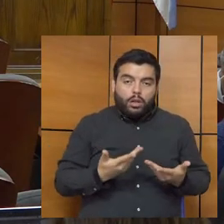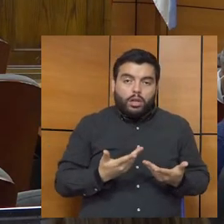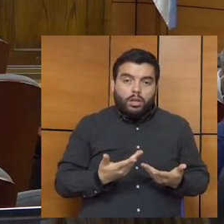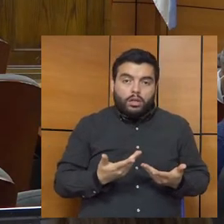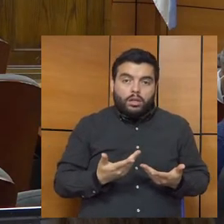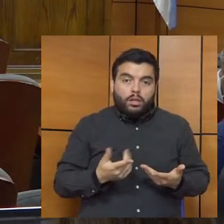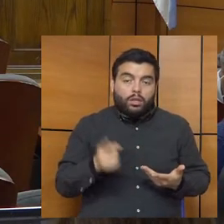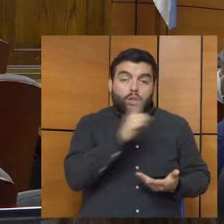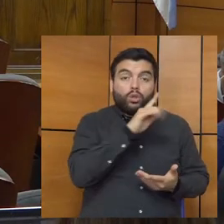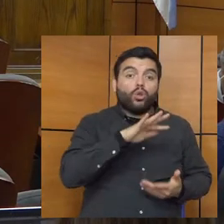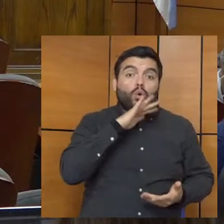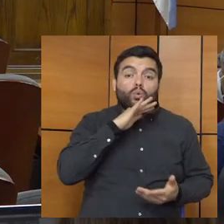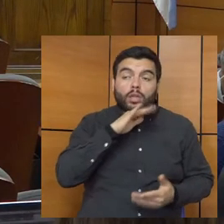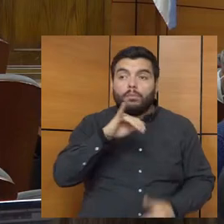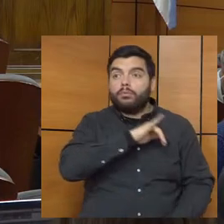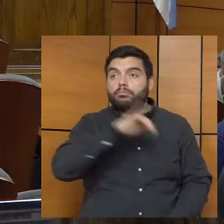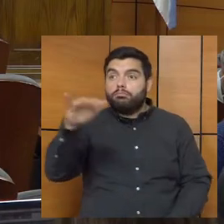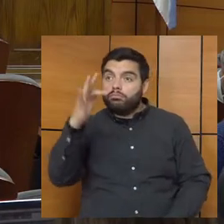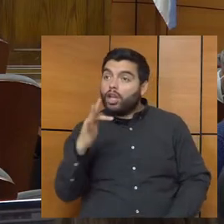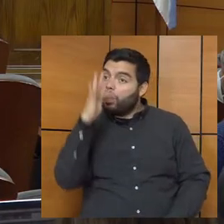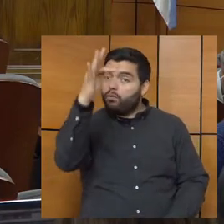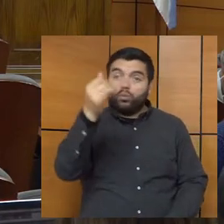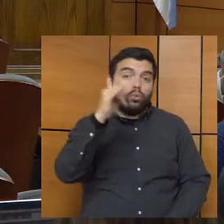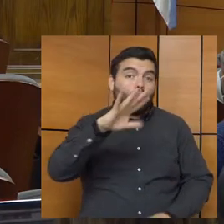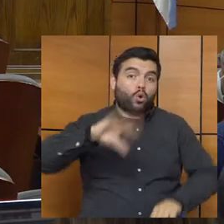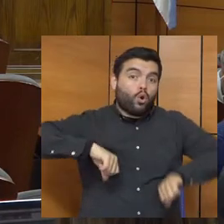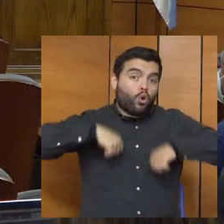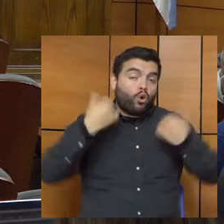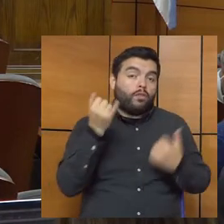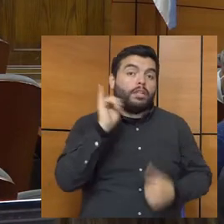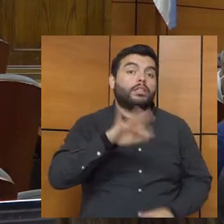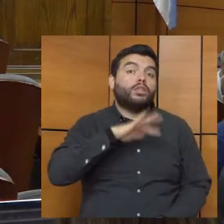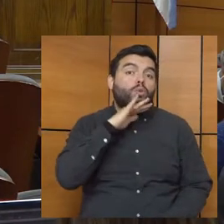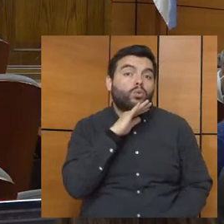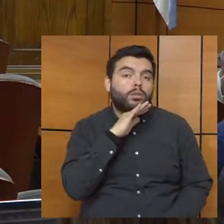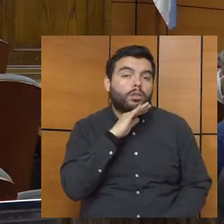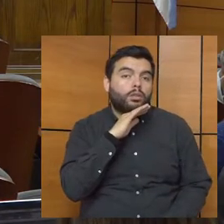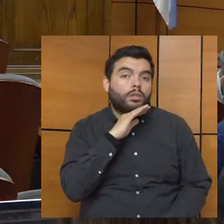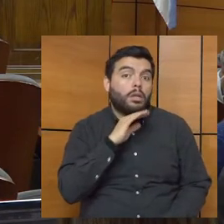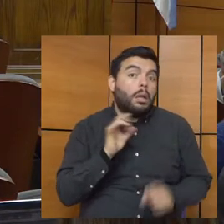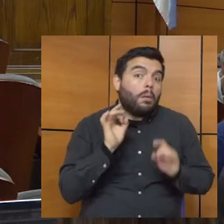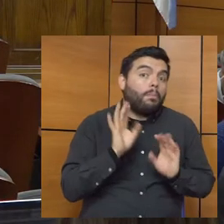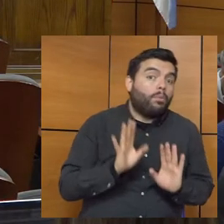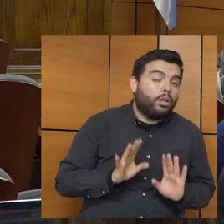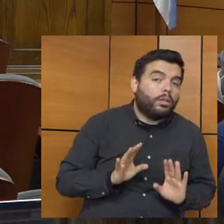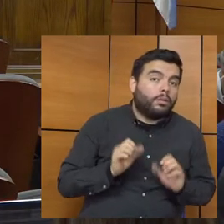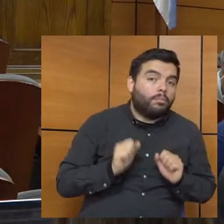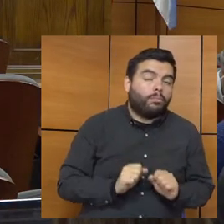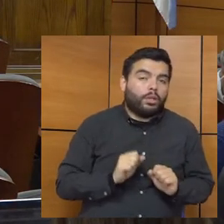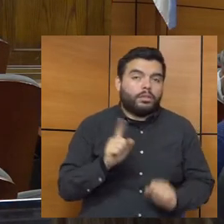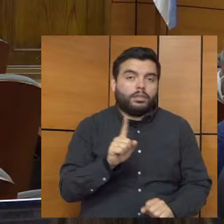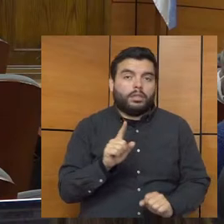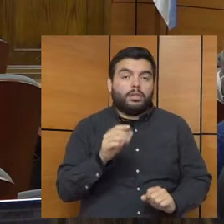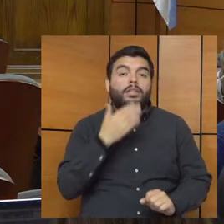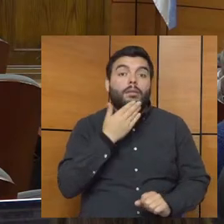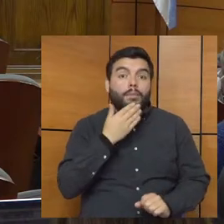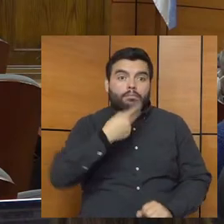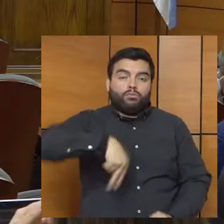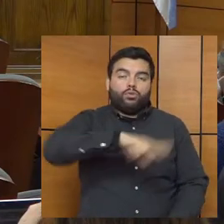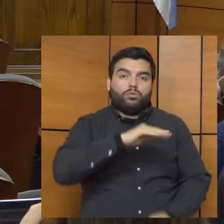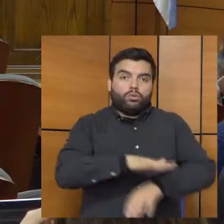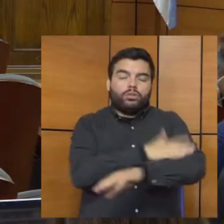que los jóvenes dentro de unos años sí lo usen y podrá tener una brecha digital, podremos estar nosotros dentro de esa brecha digital, ¿no?